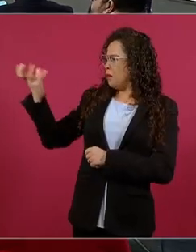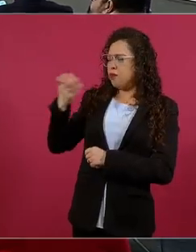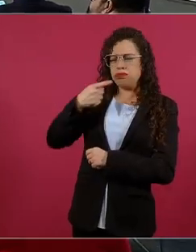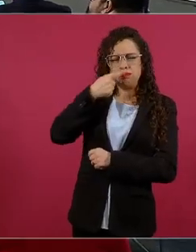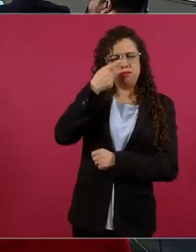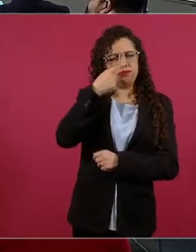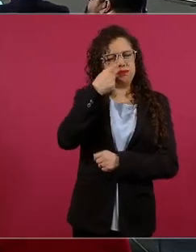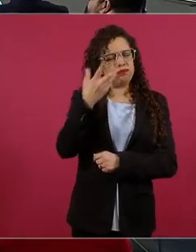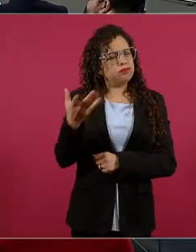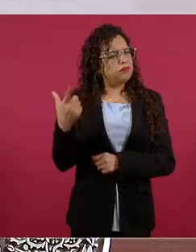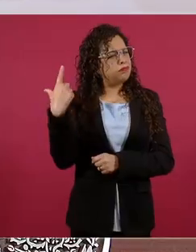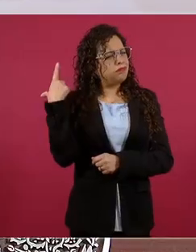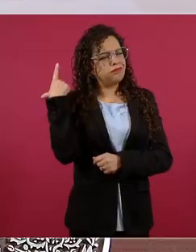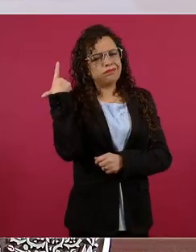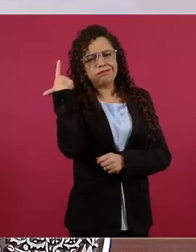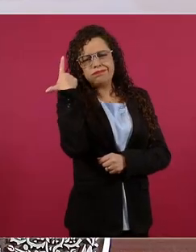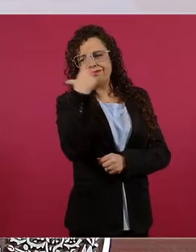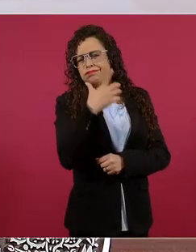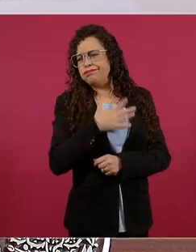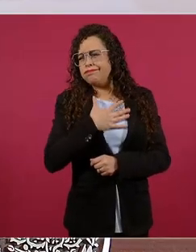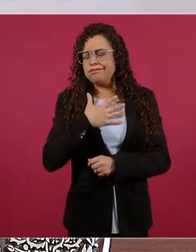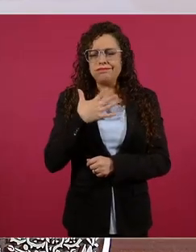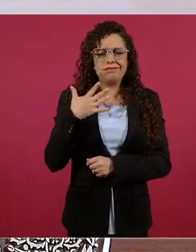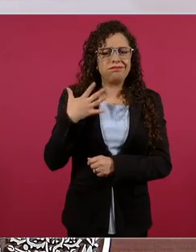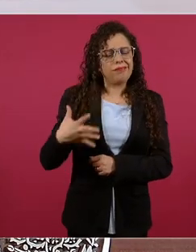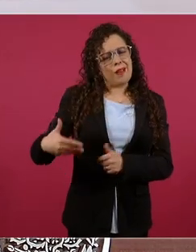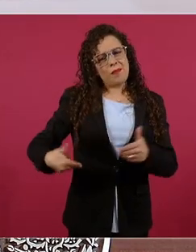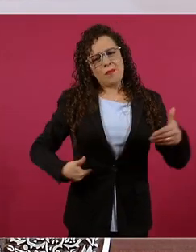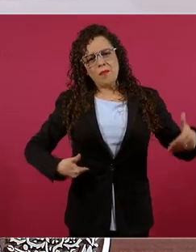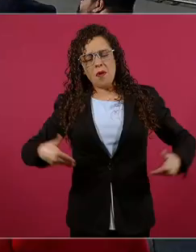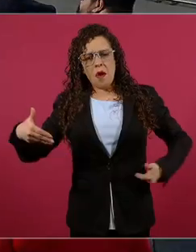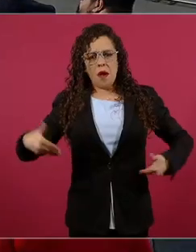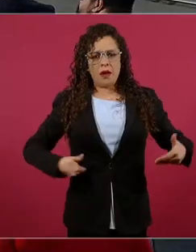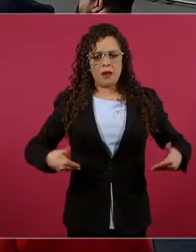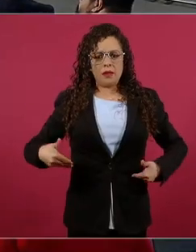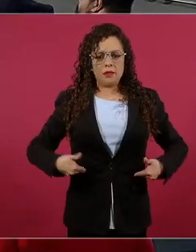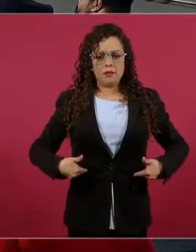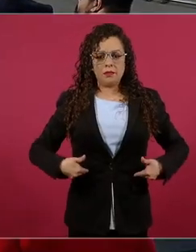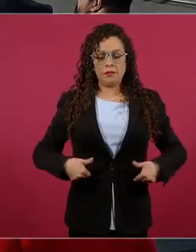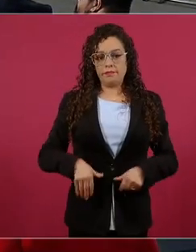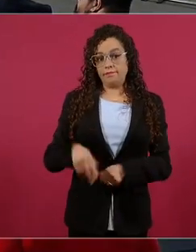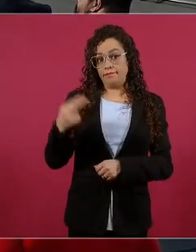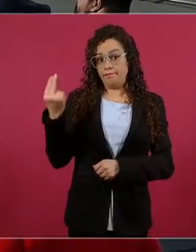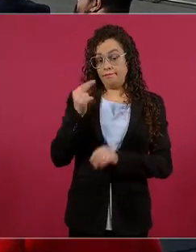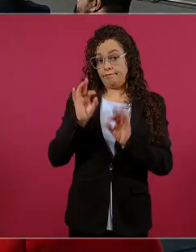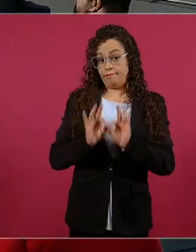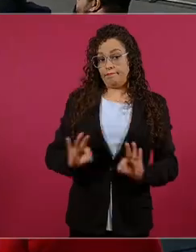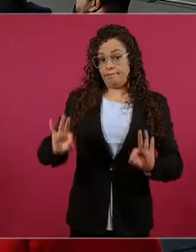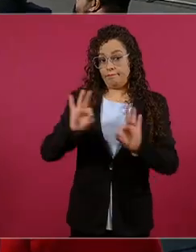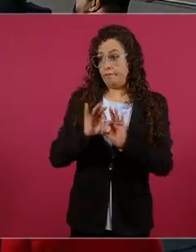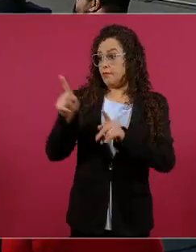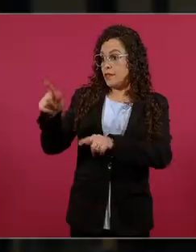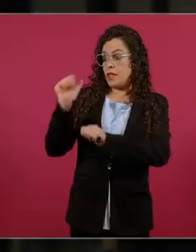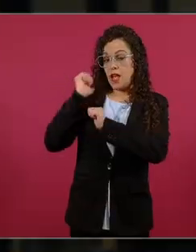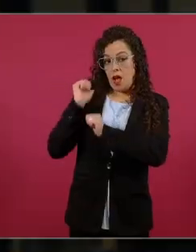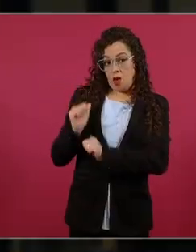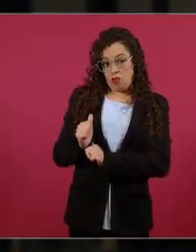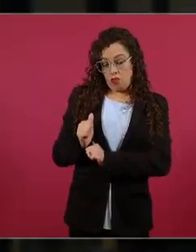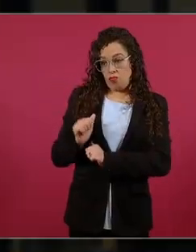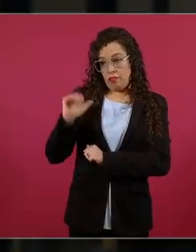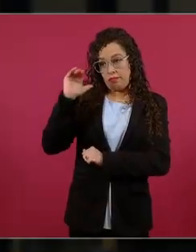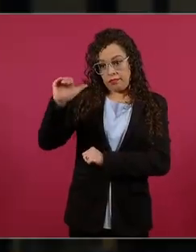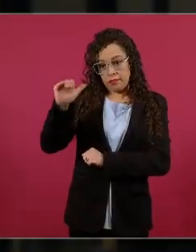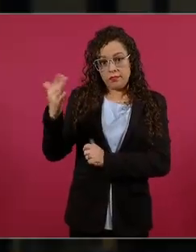un llamado a las autoridades locales para que se haga algo al respecto, porque a lo mejor se puede vender inclusive otras